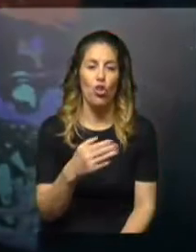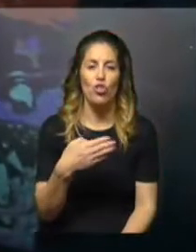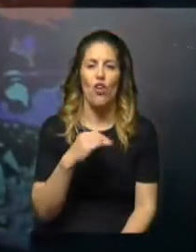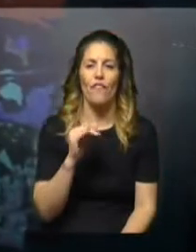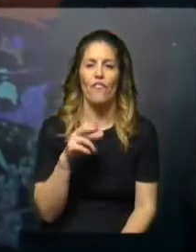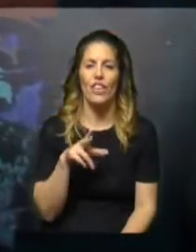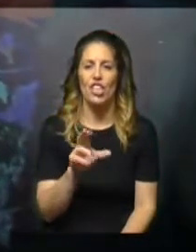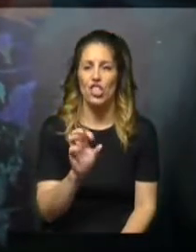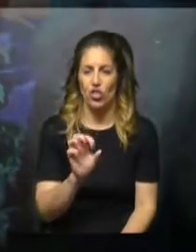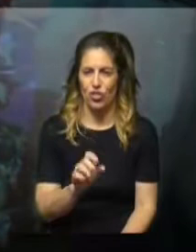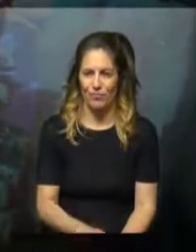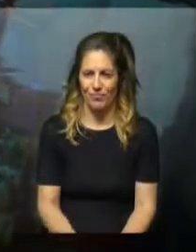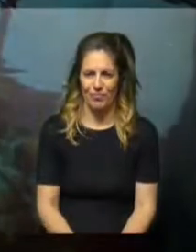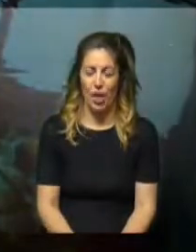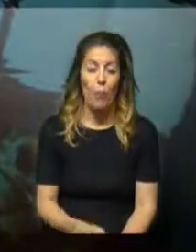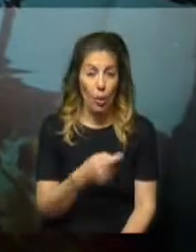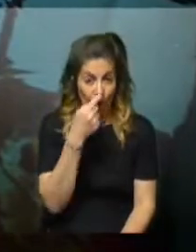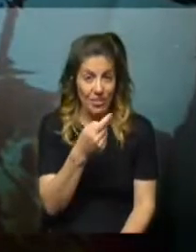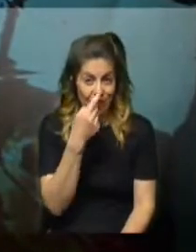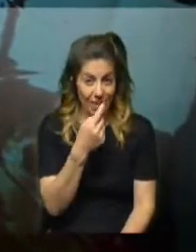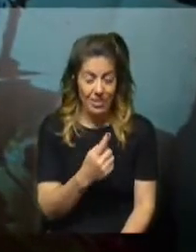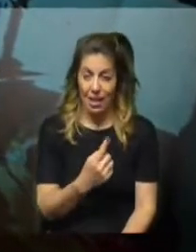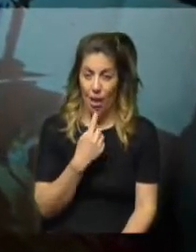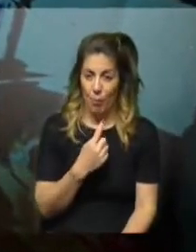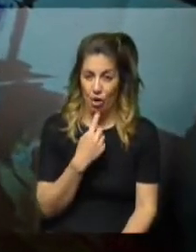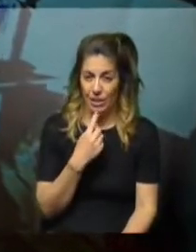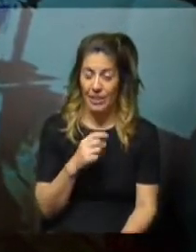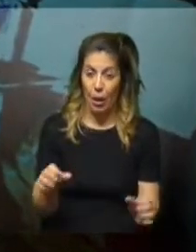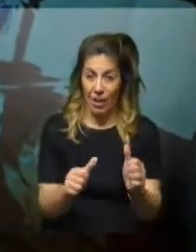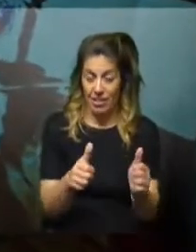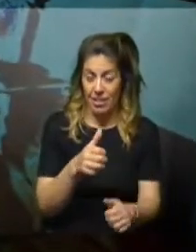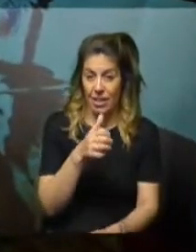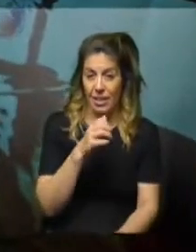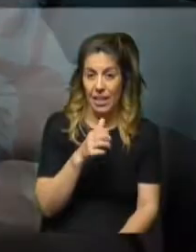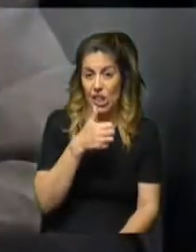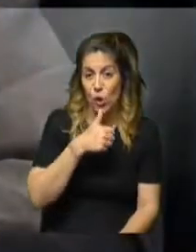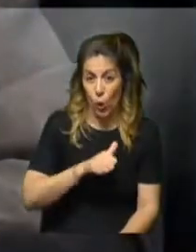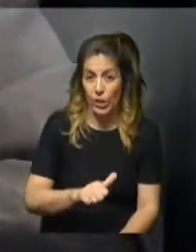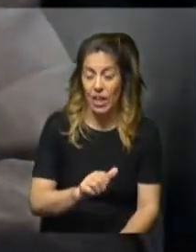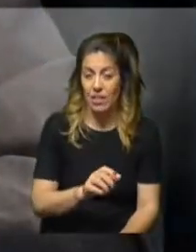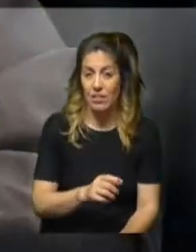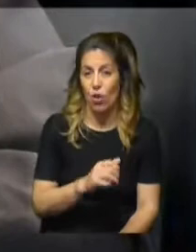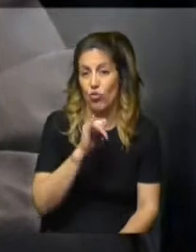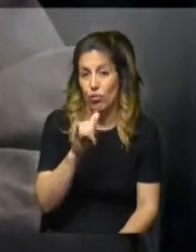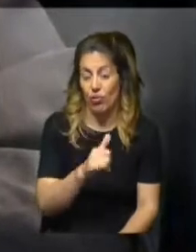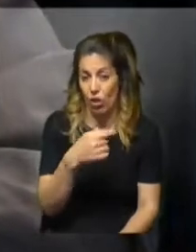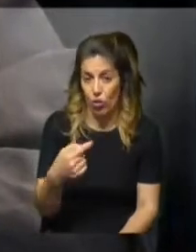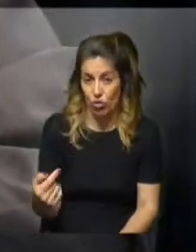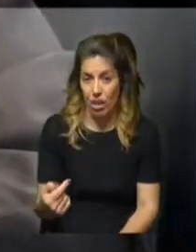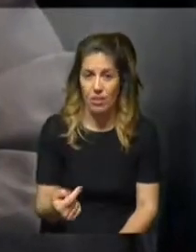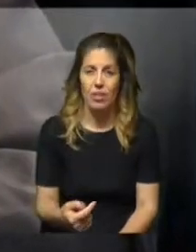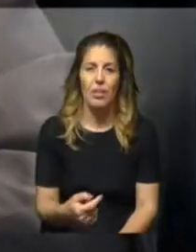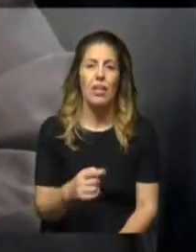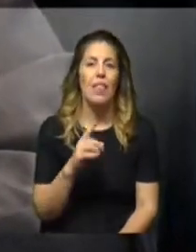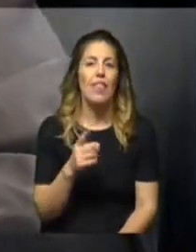pero bueno les interesa la política para para hacer historias o bueno también